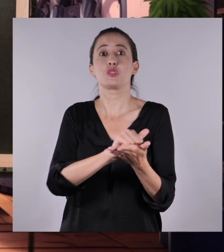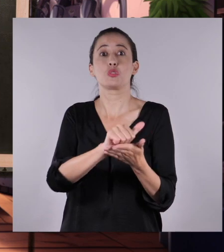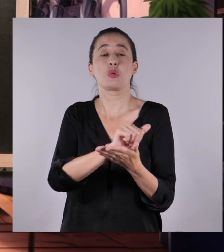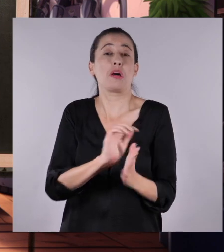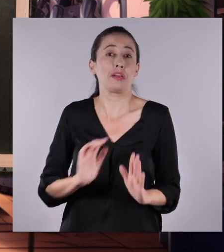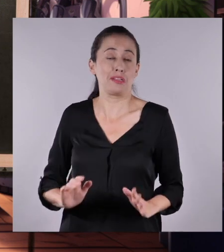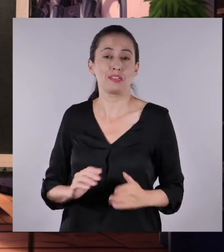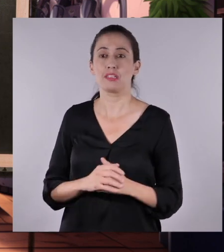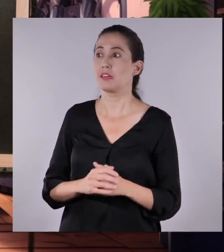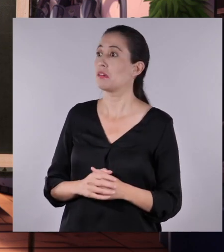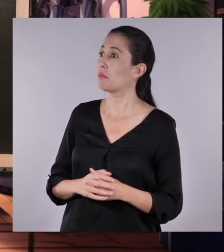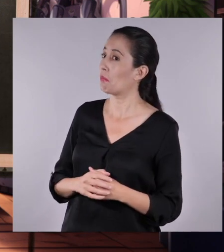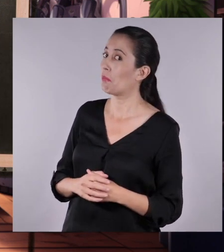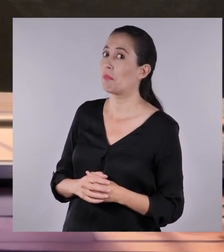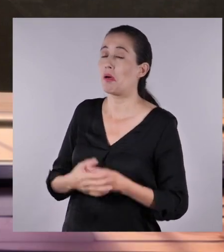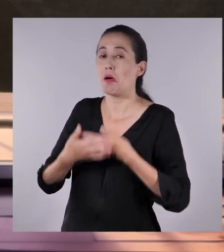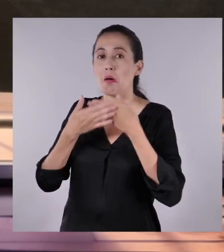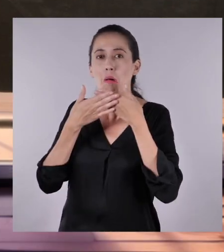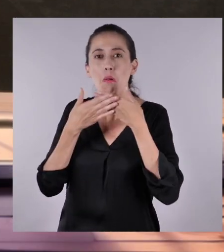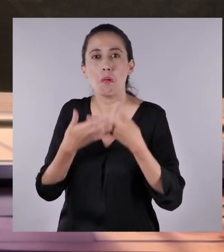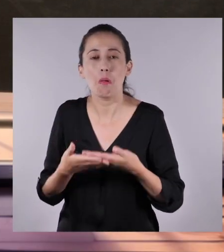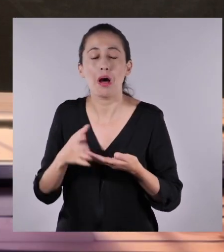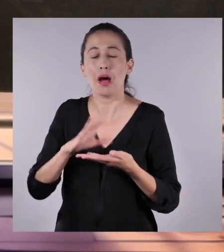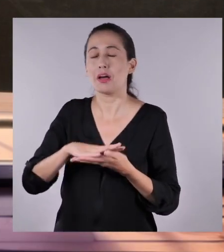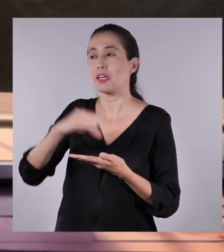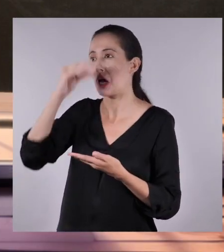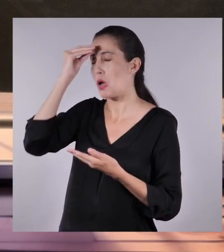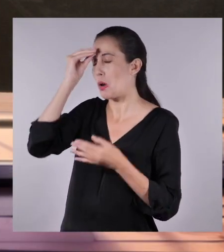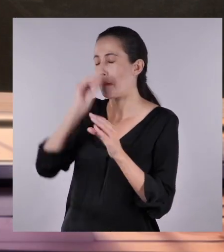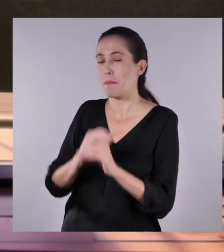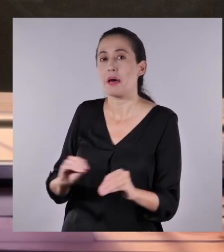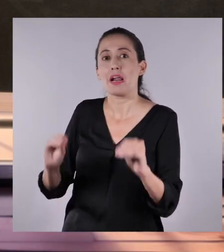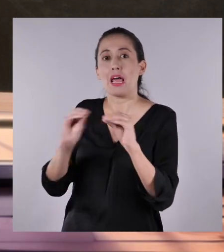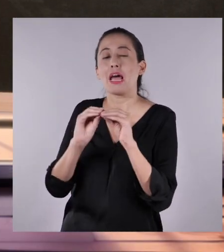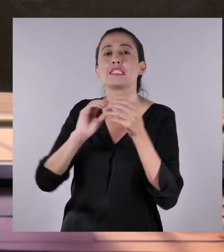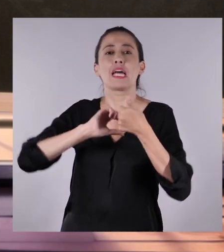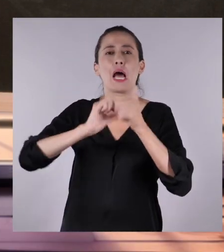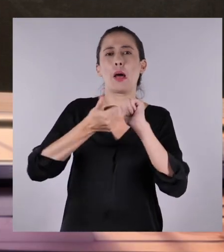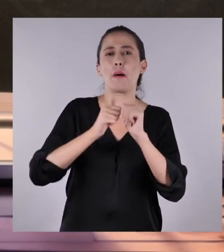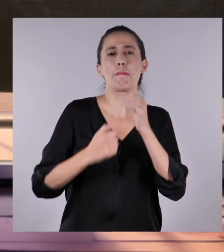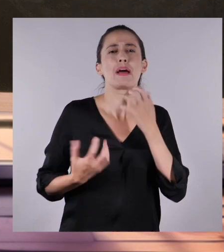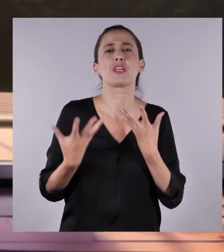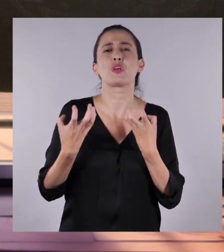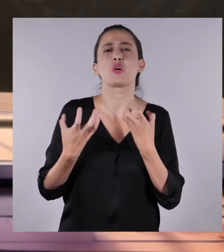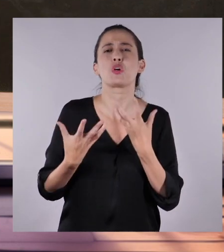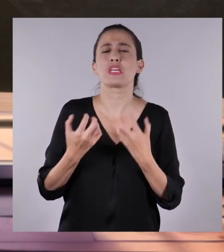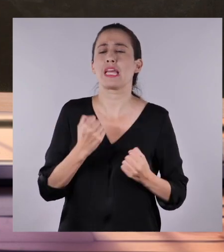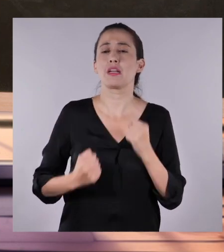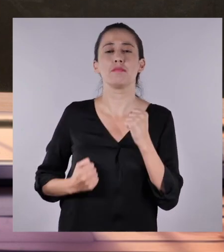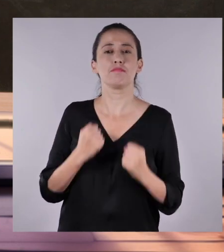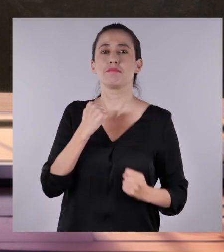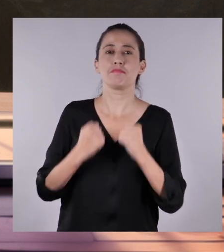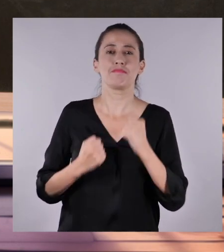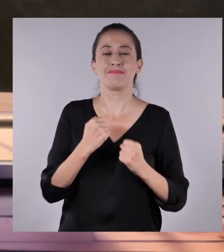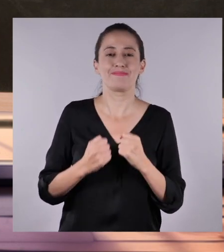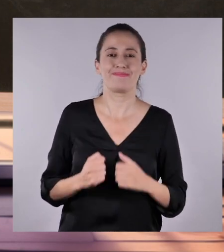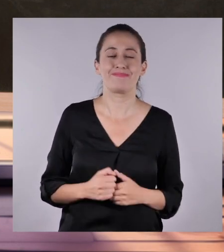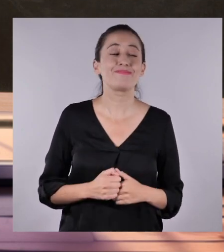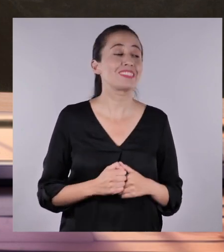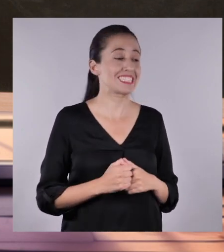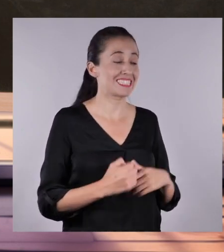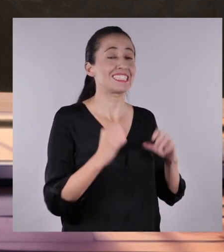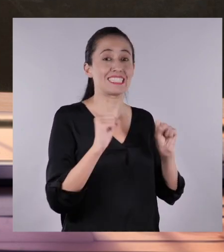Salle. ¡Wow! Yo también quiero aprender muchísimo y sobre todo sobre esto de la marcha. ¡Yo quiero hacer marcha